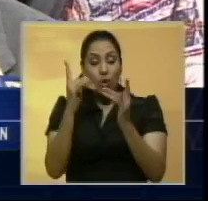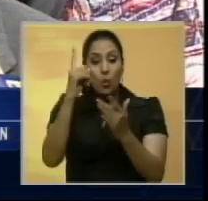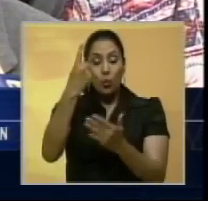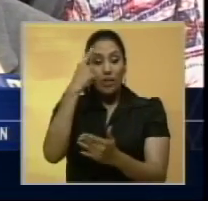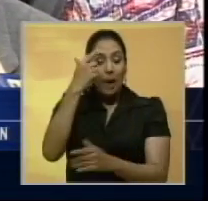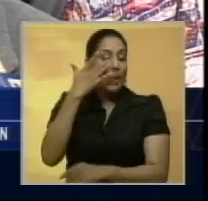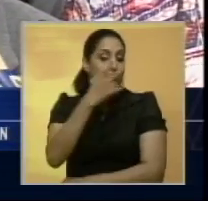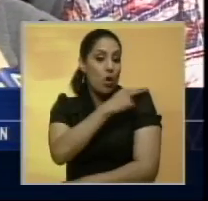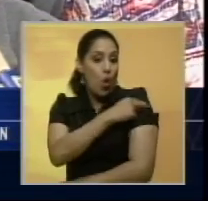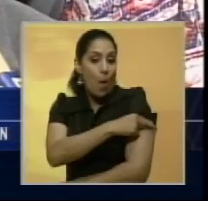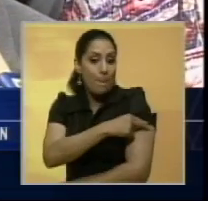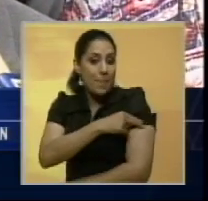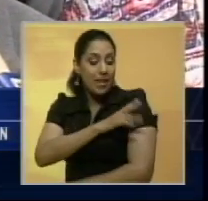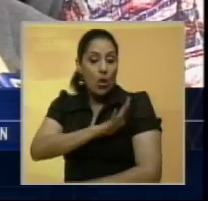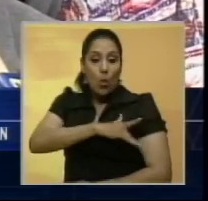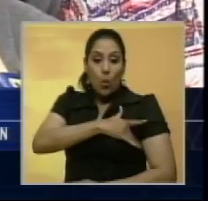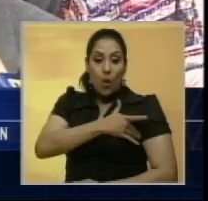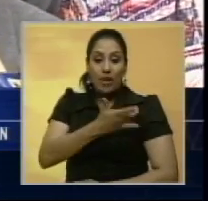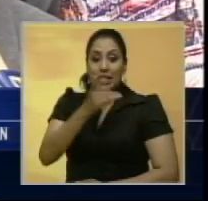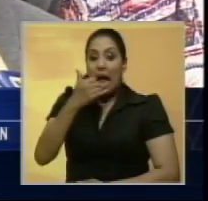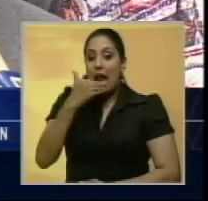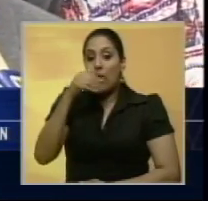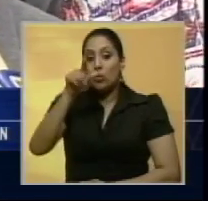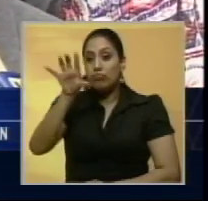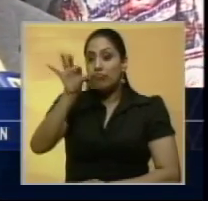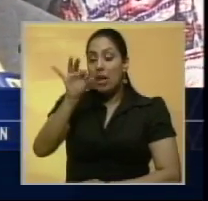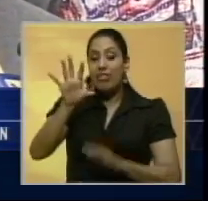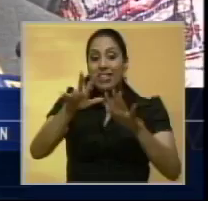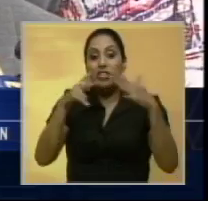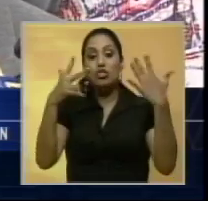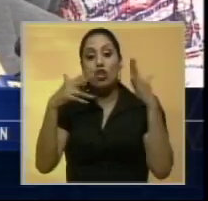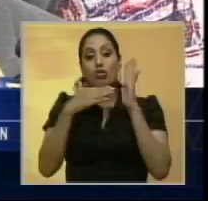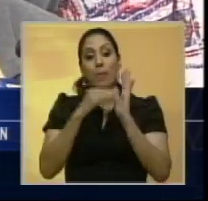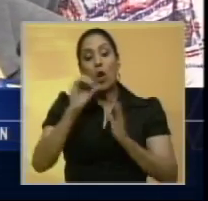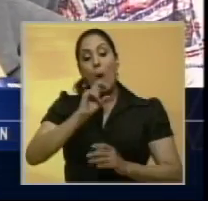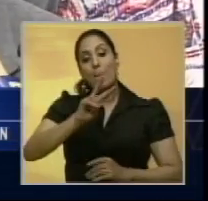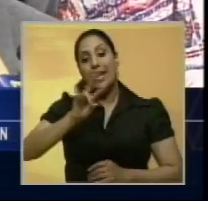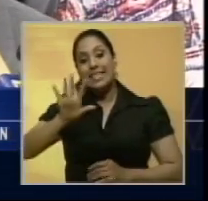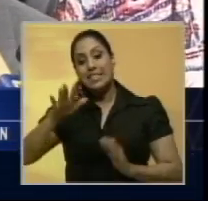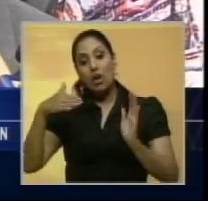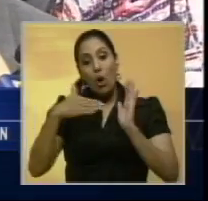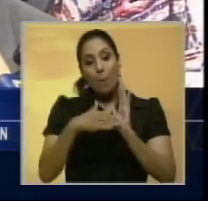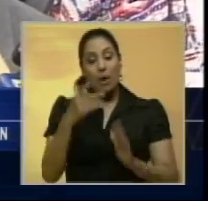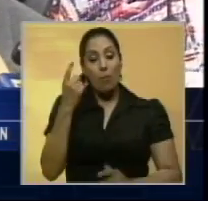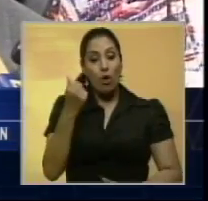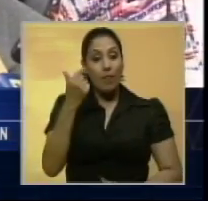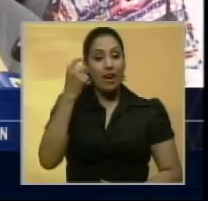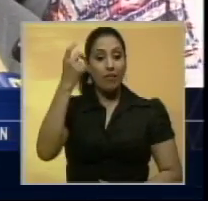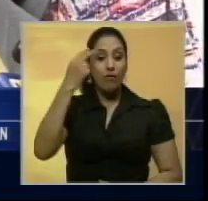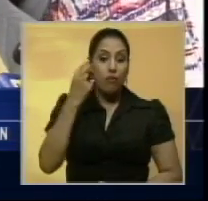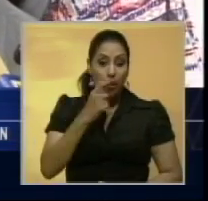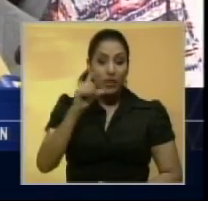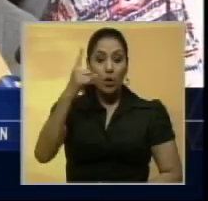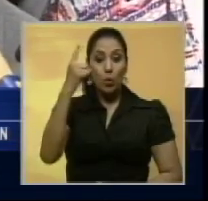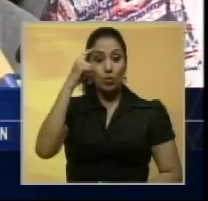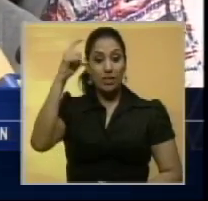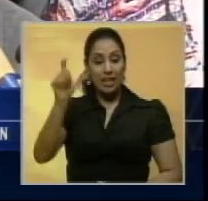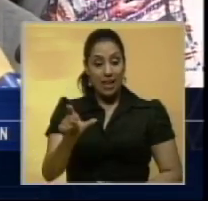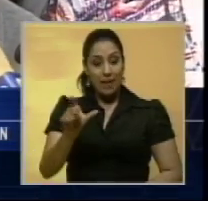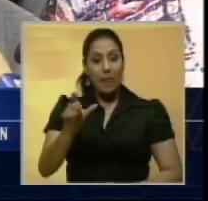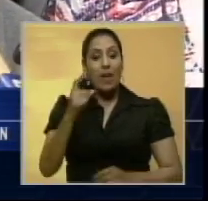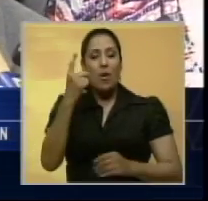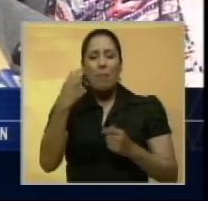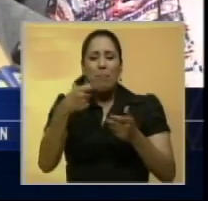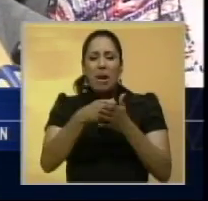un hospital universitario, cualquiera que usted coja, está entre 18.000 y 25.000 bolívares diarios. ¿Qué se va a pagar con esos